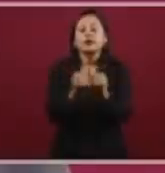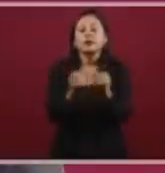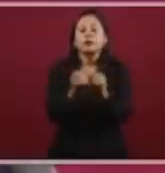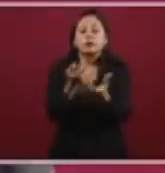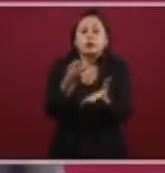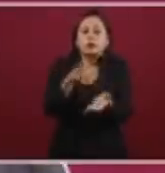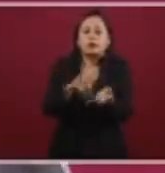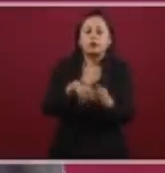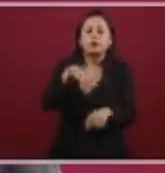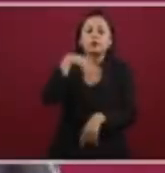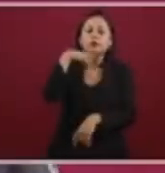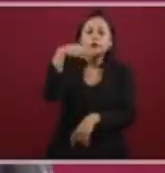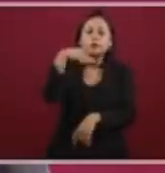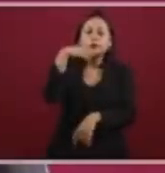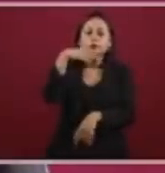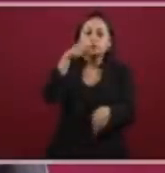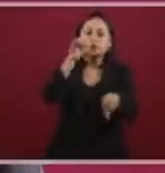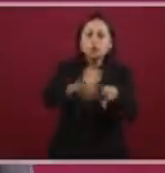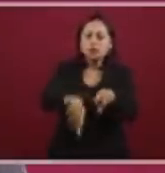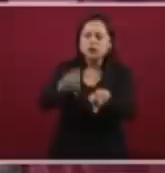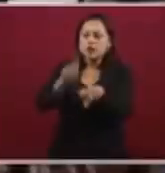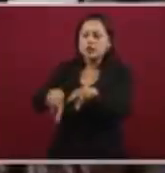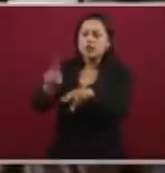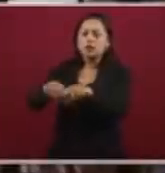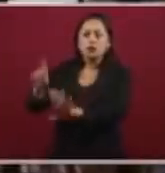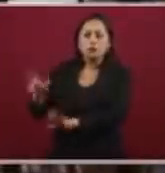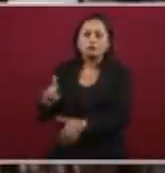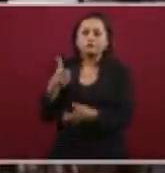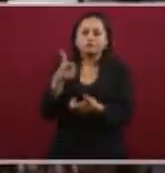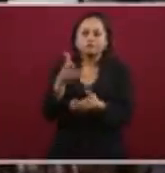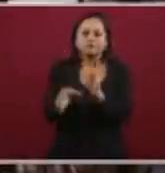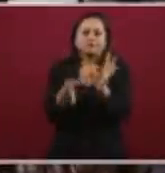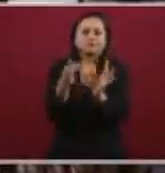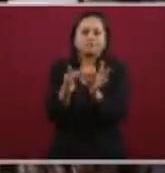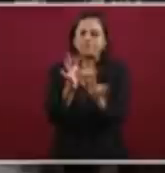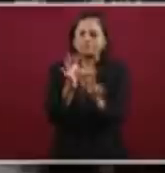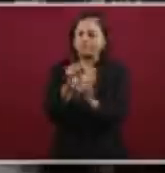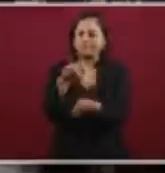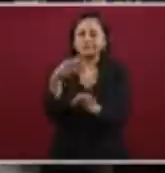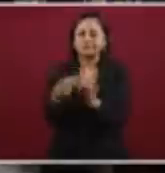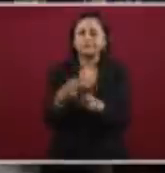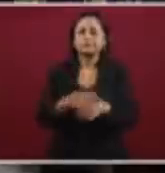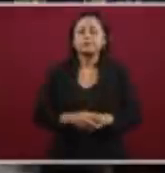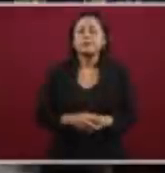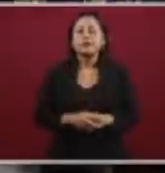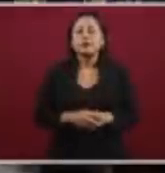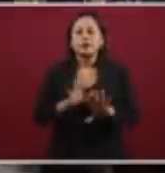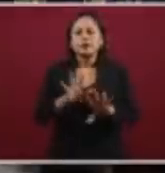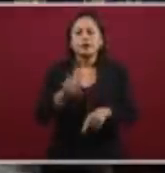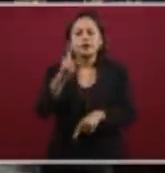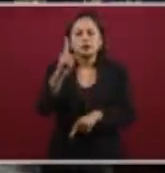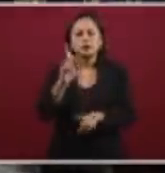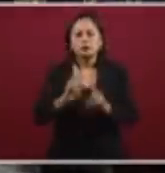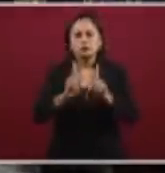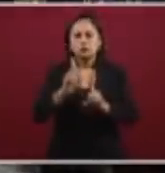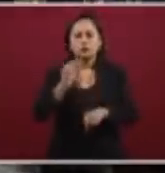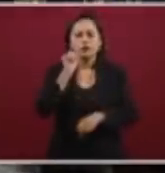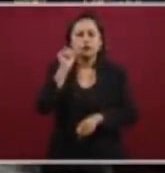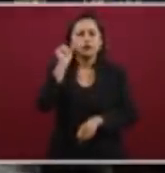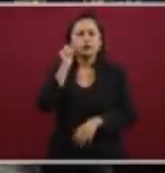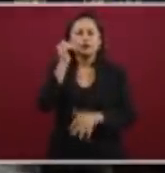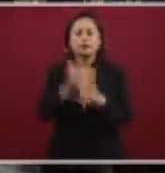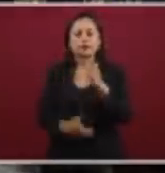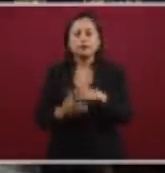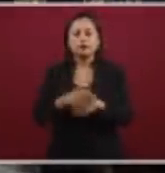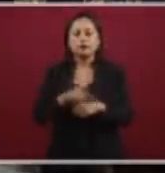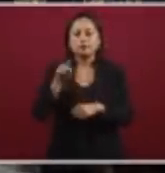pues el presupuesto alcanza una que quedó pendiente desde ayer en el mar de